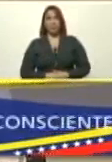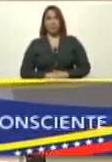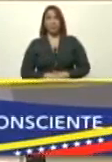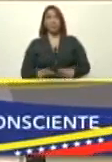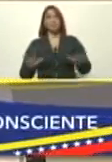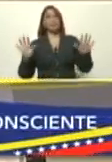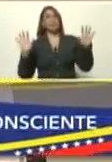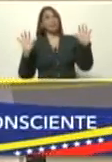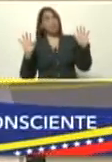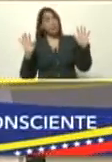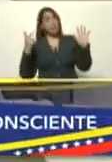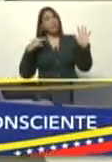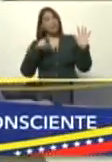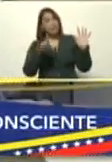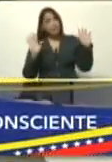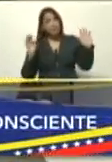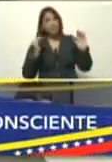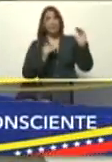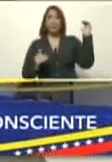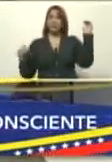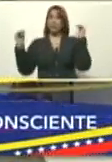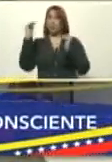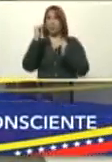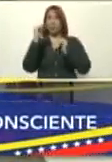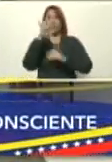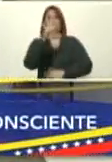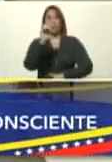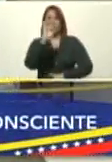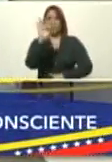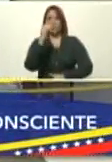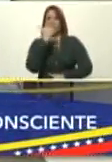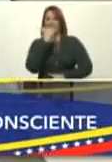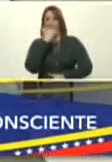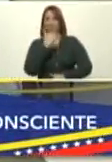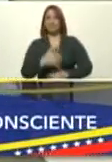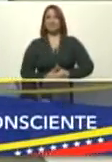Ah, por eso, superamos el 50%.